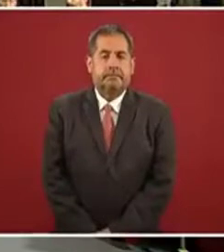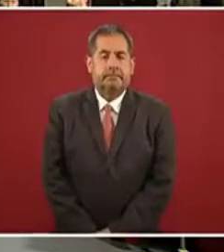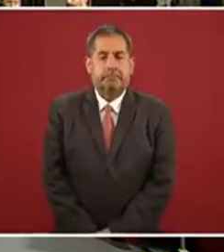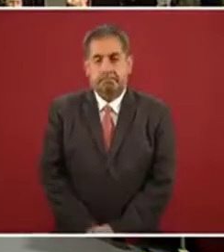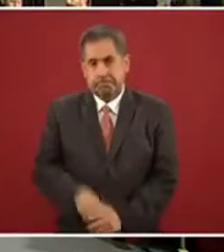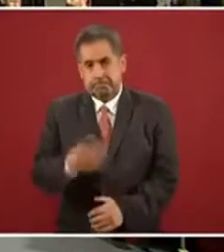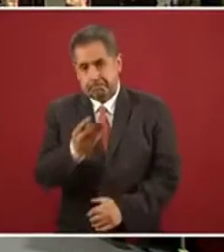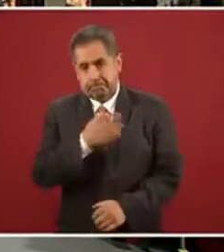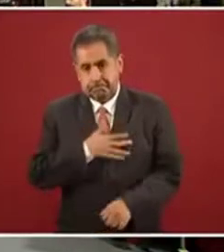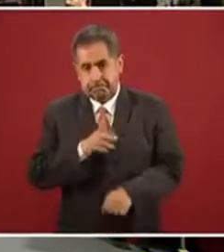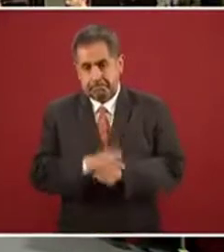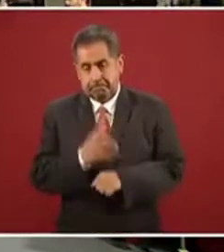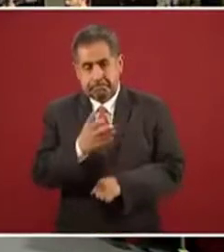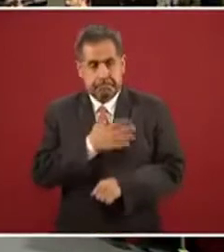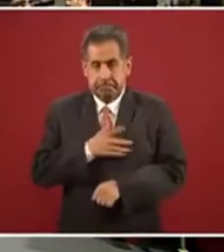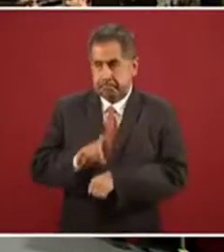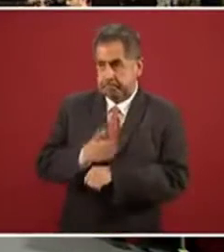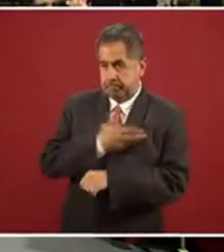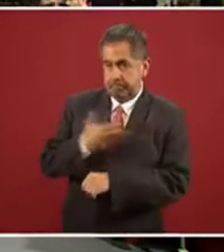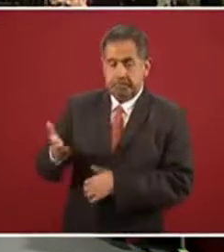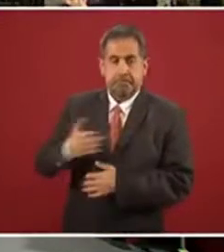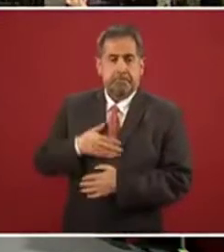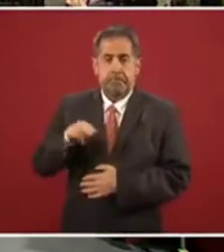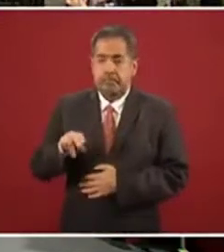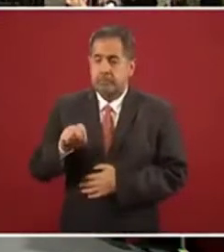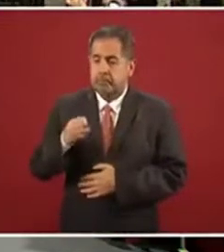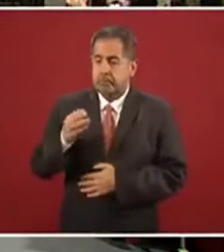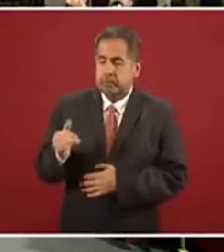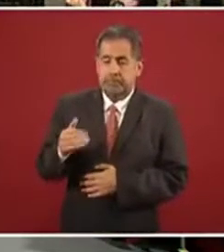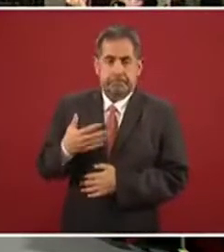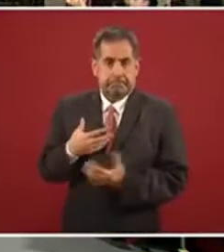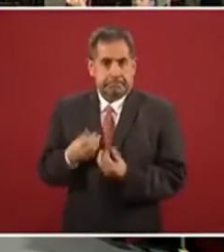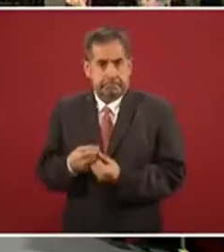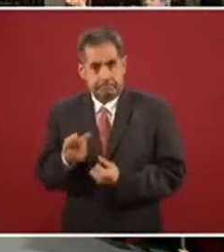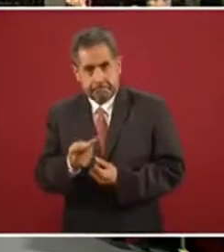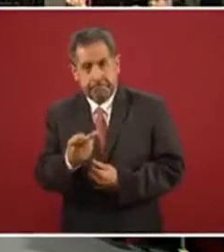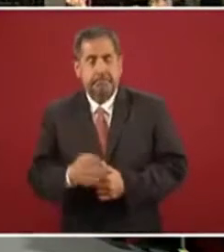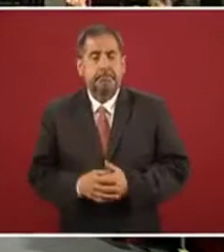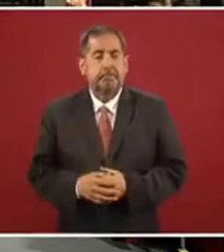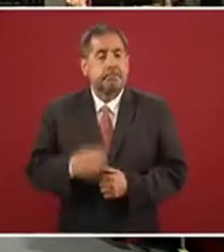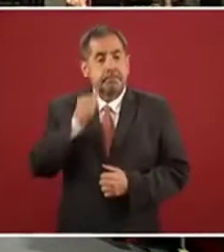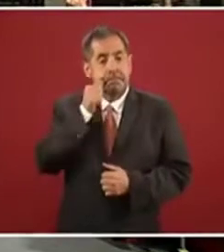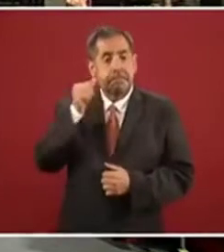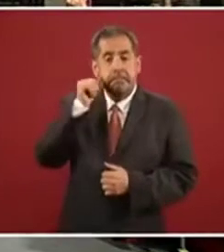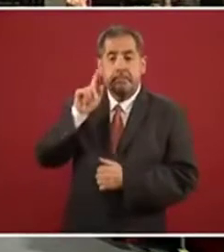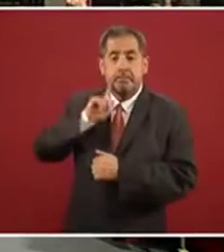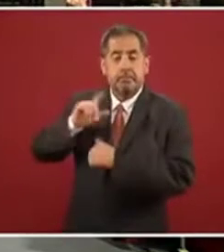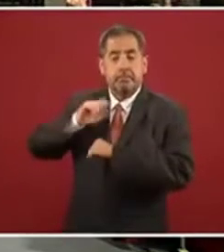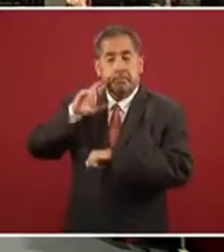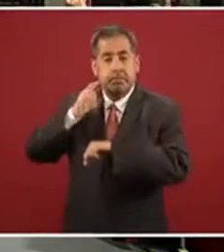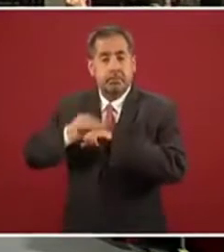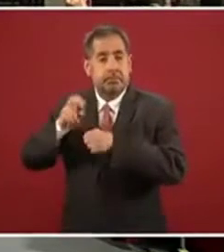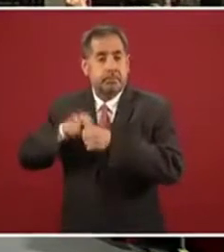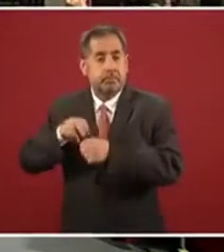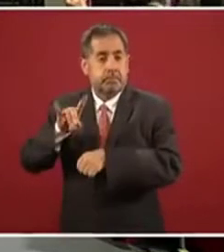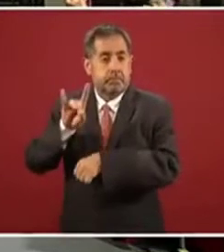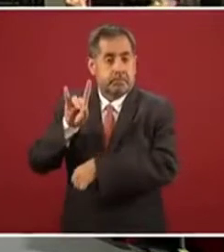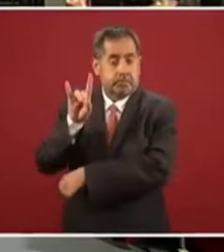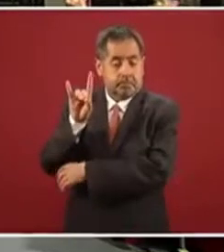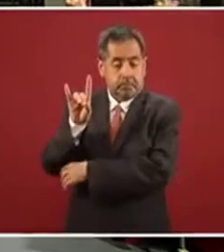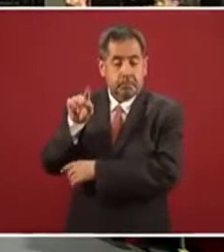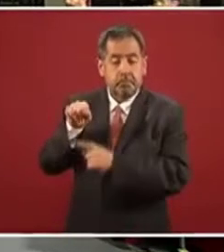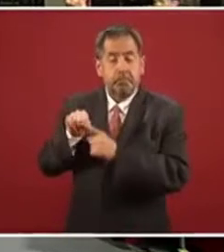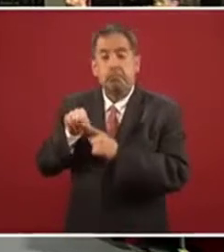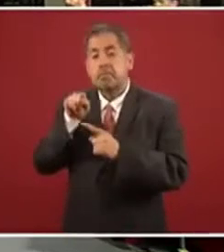Canciller, buenos días. Buenos días, presidente. Noemí Gutiérrez, de Reporte Índigo. Ayer la canciller de Bolivia, Karen Longaric, dijo que desde el gobierno del